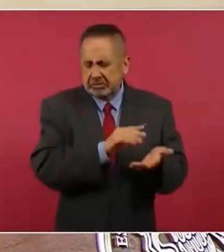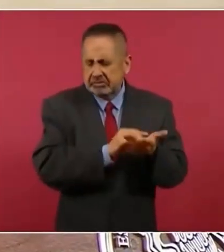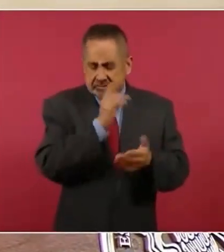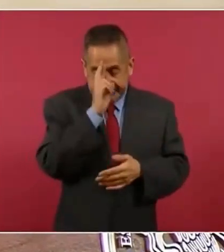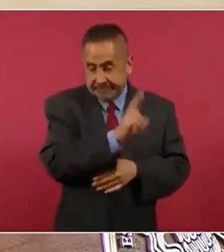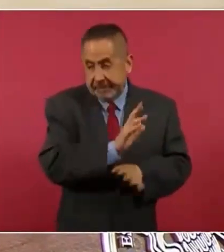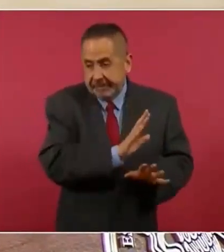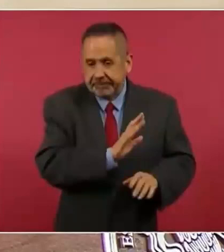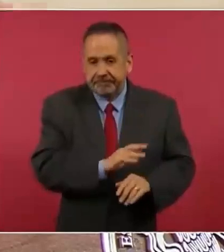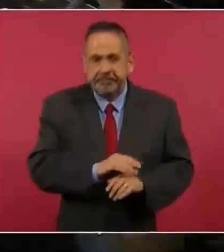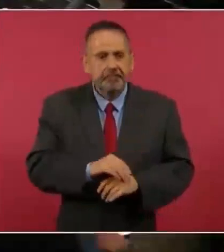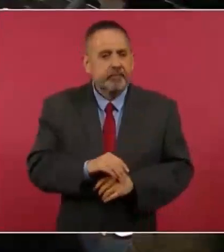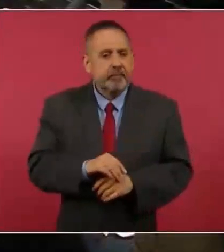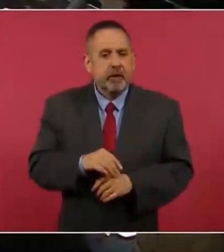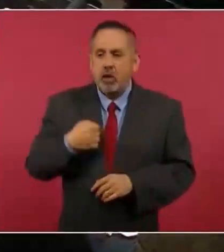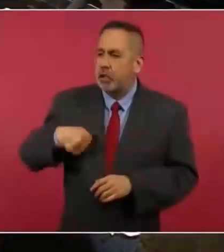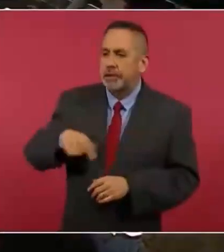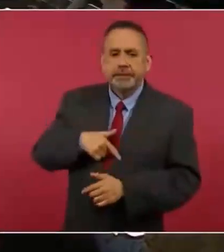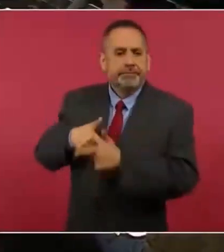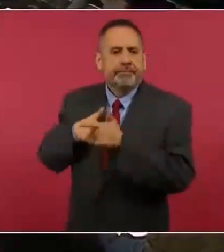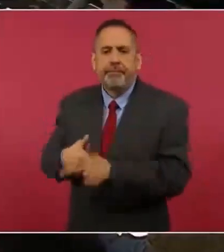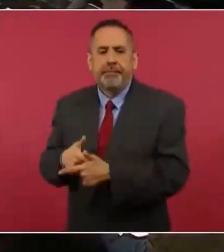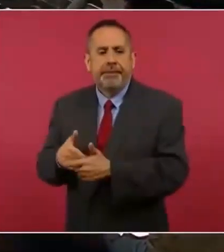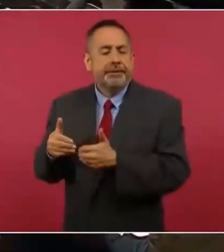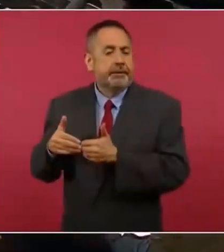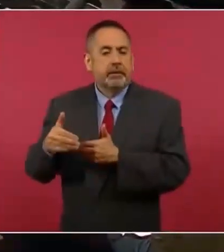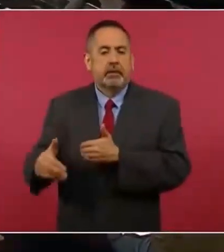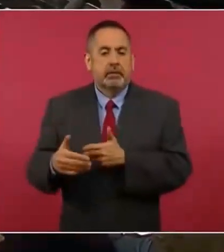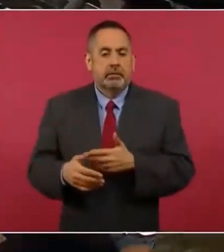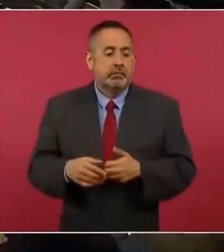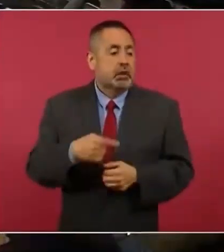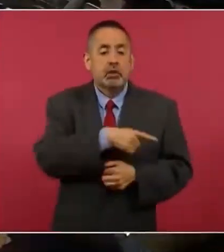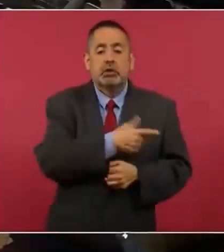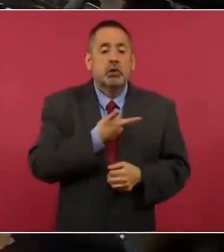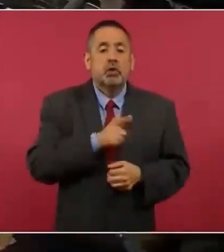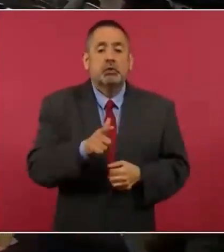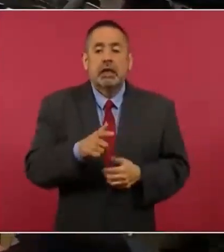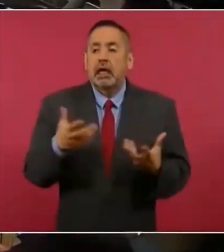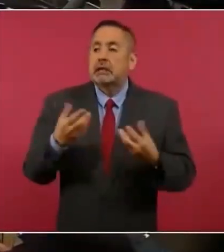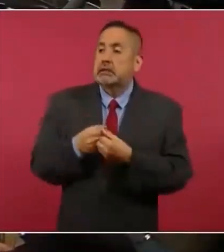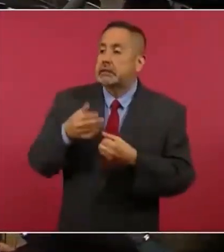respetando. Pero pues a ellos no les gusta celebrar